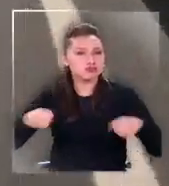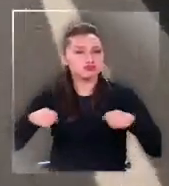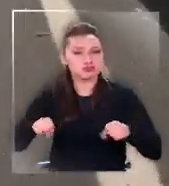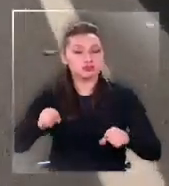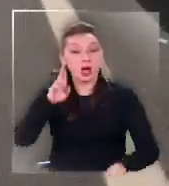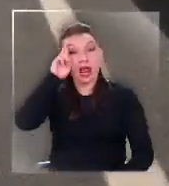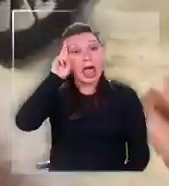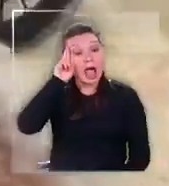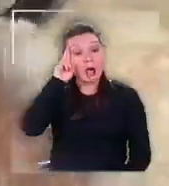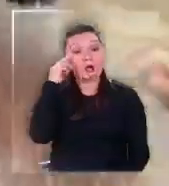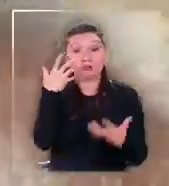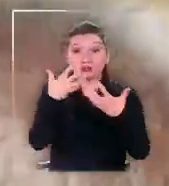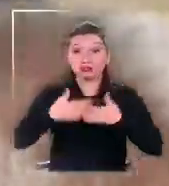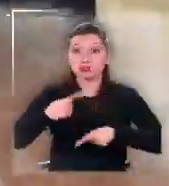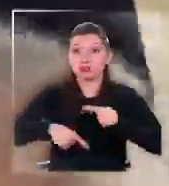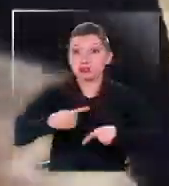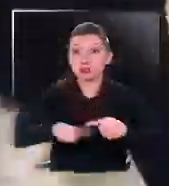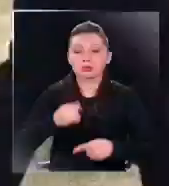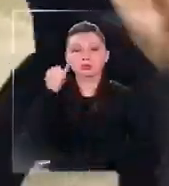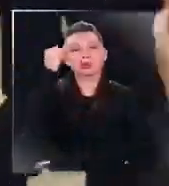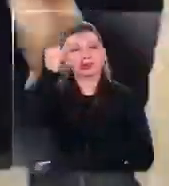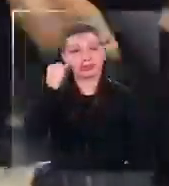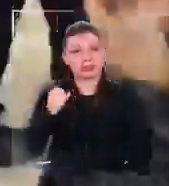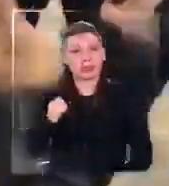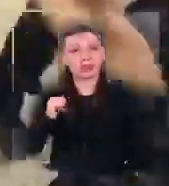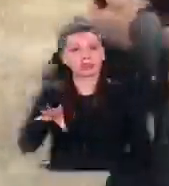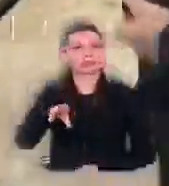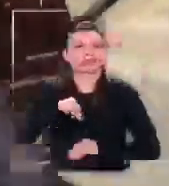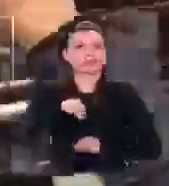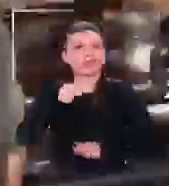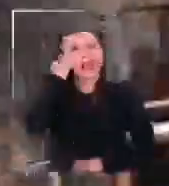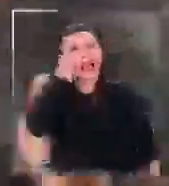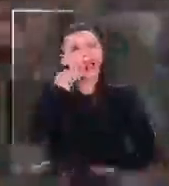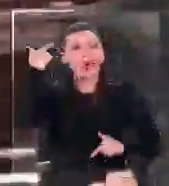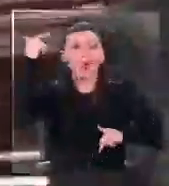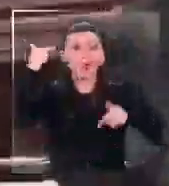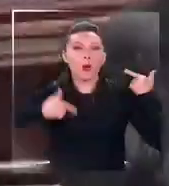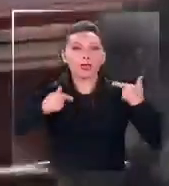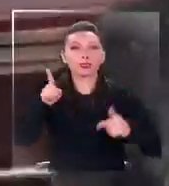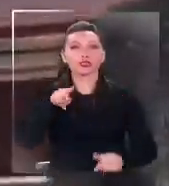en sus motores tendrán por siempre al querido Guaso Choppers.